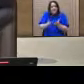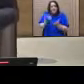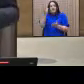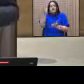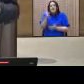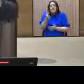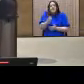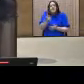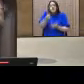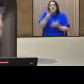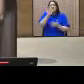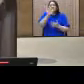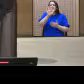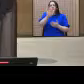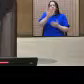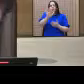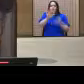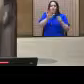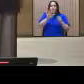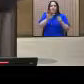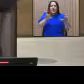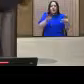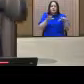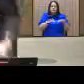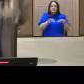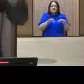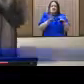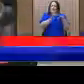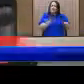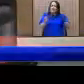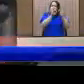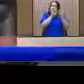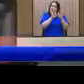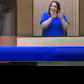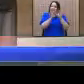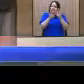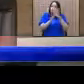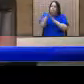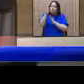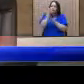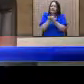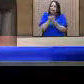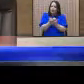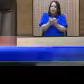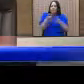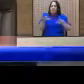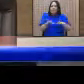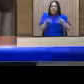opciones que son motorcitos de la economía importantes para poder lograr...